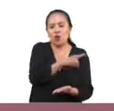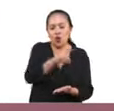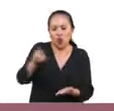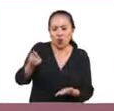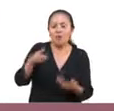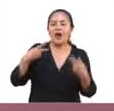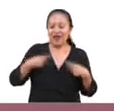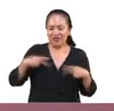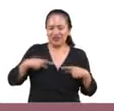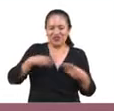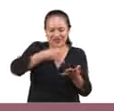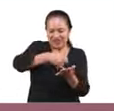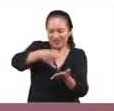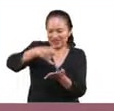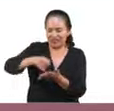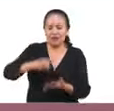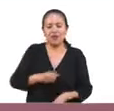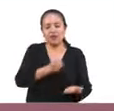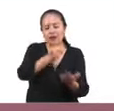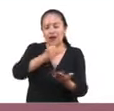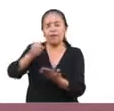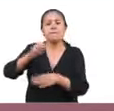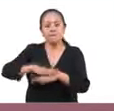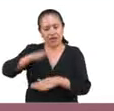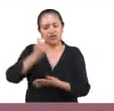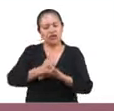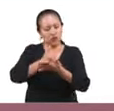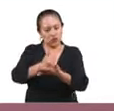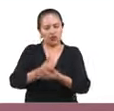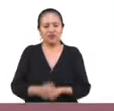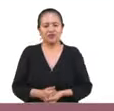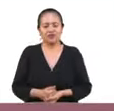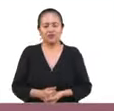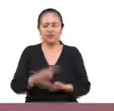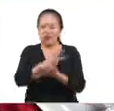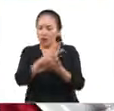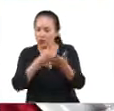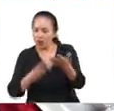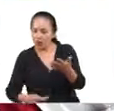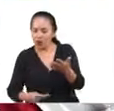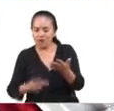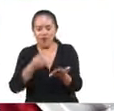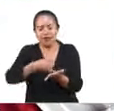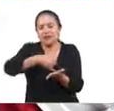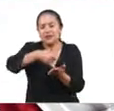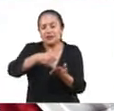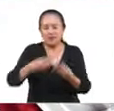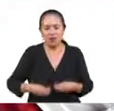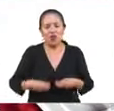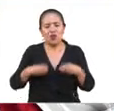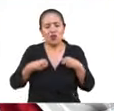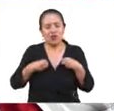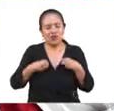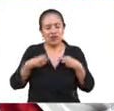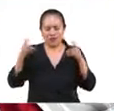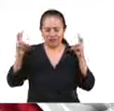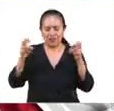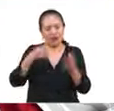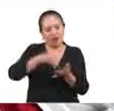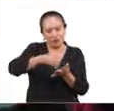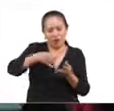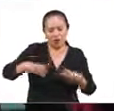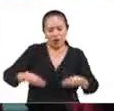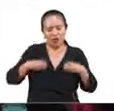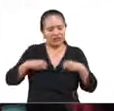sector agropecuario de esta demarcación. El programa Sembrando Vida es uno de los aciertos más grandes